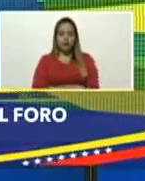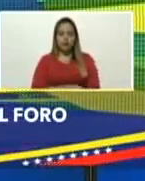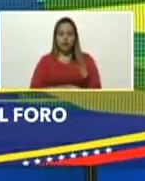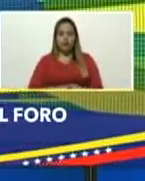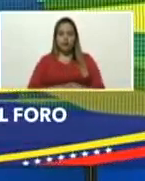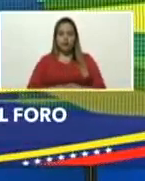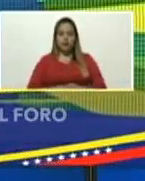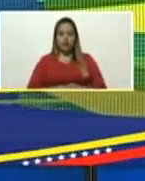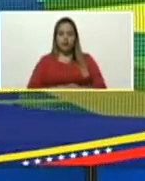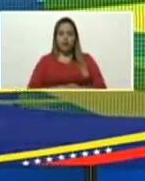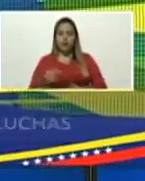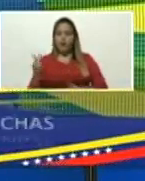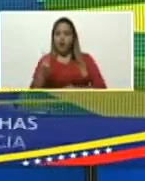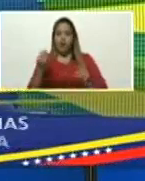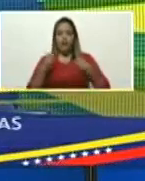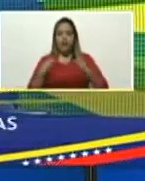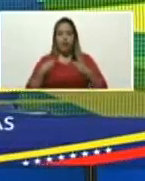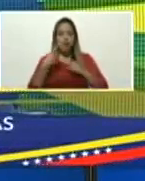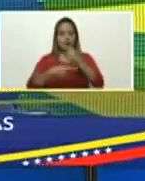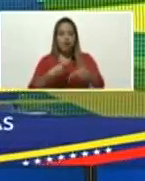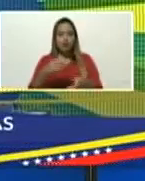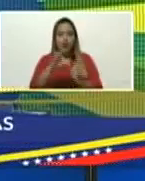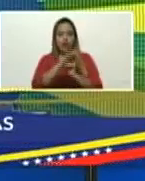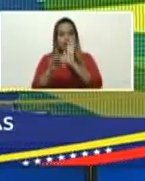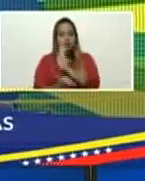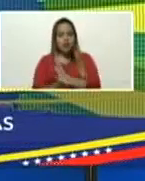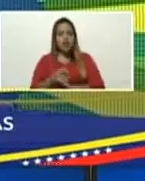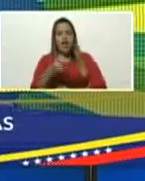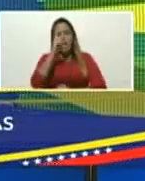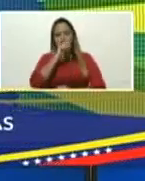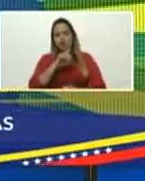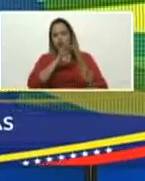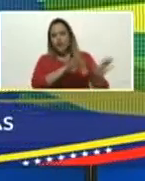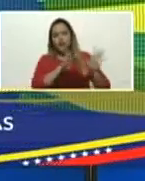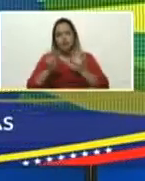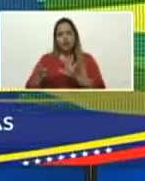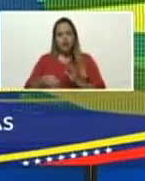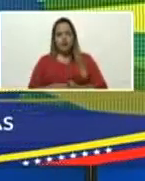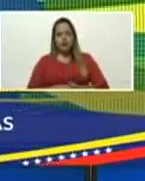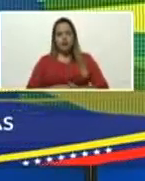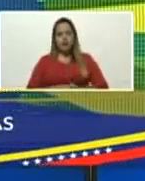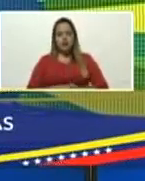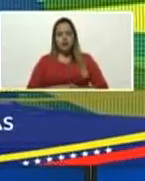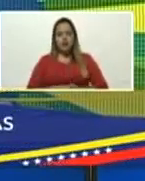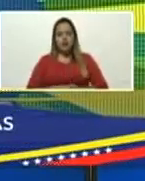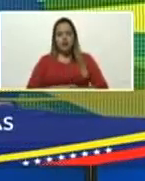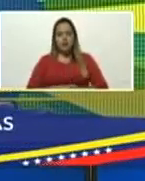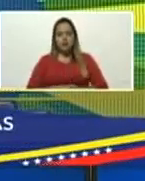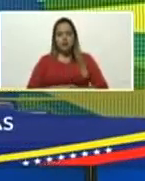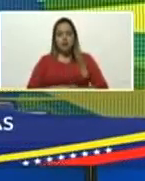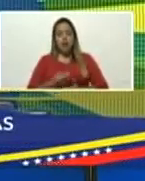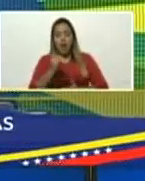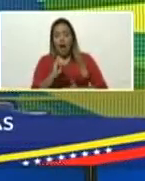Venezuela vivió un proceso constituyente en el año 99, donde se juntaron